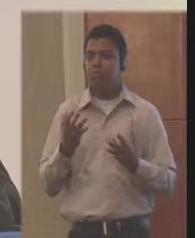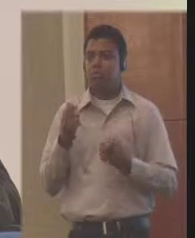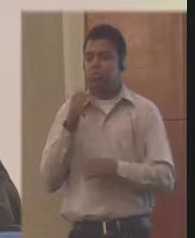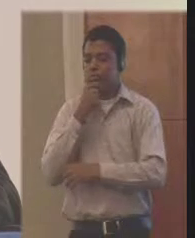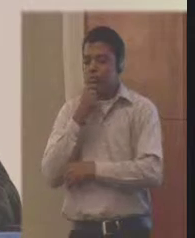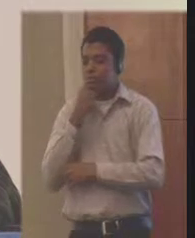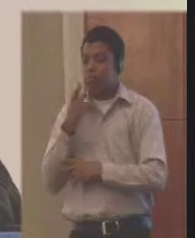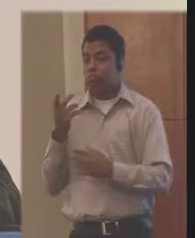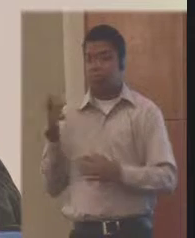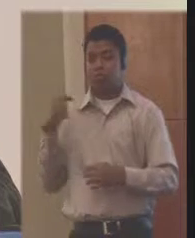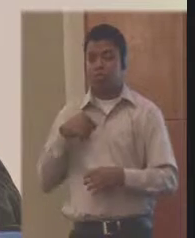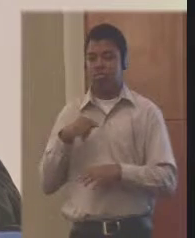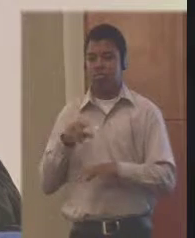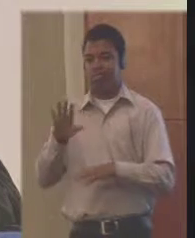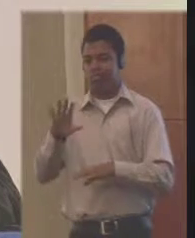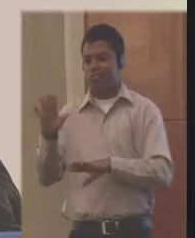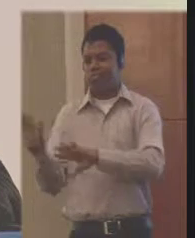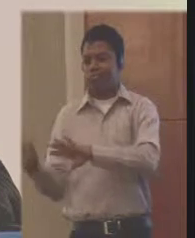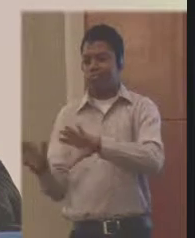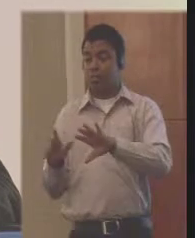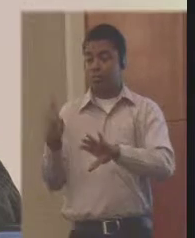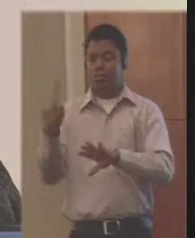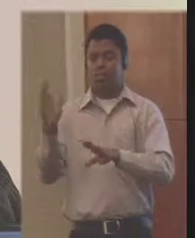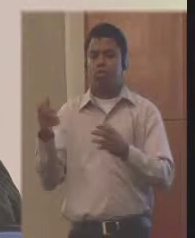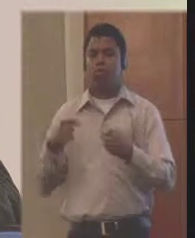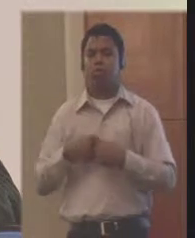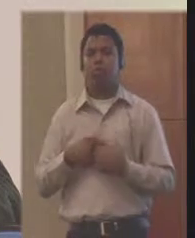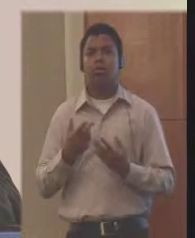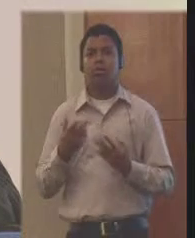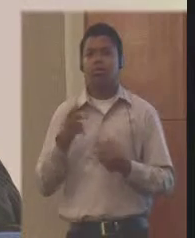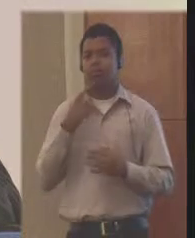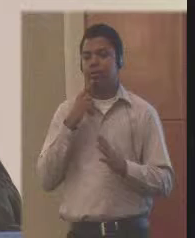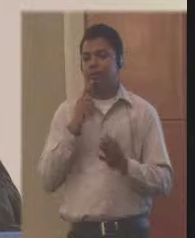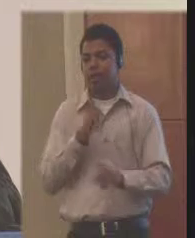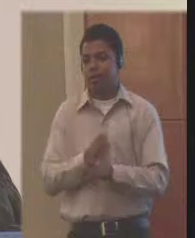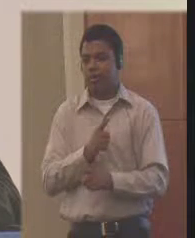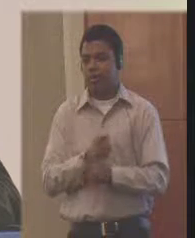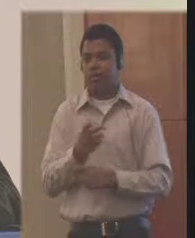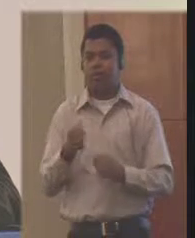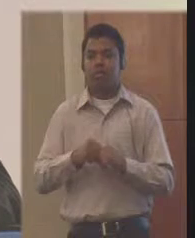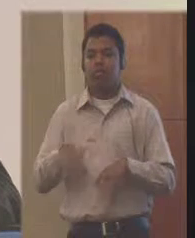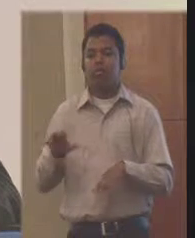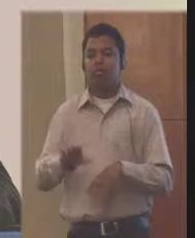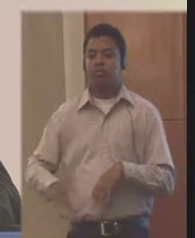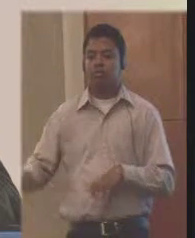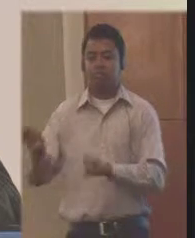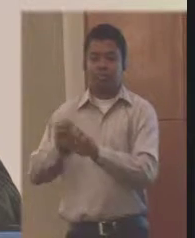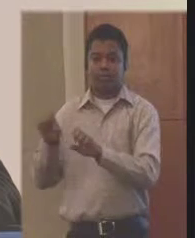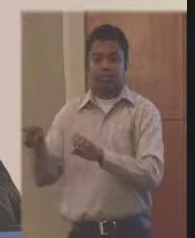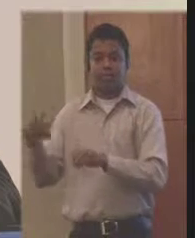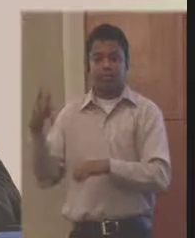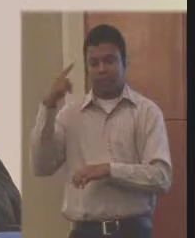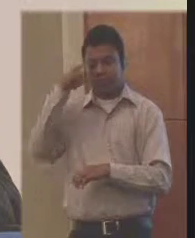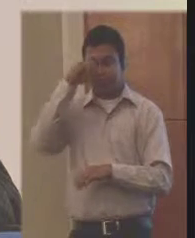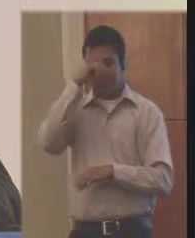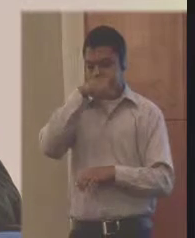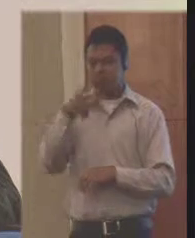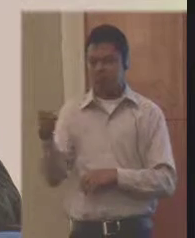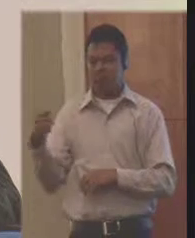cuando se pasa la mano al sector empresarial. Para eso necesitamos el rol del sector